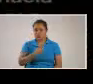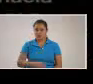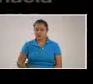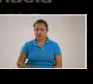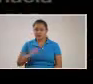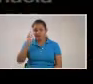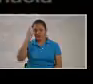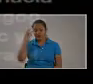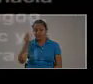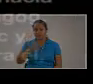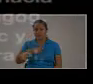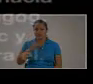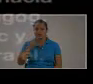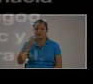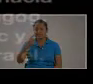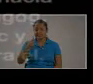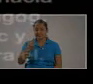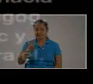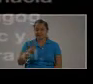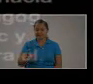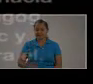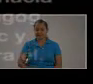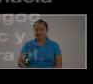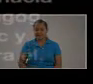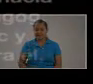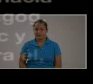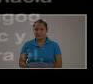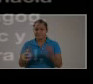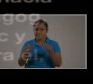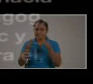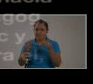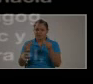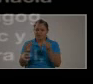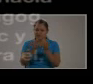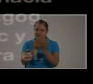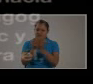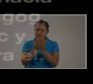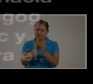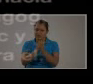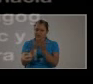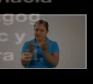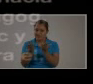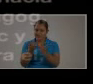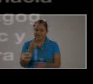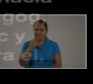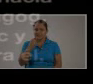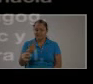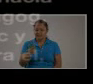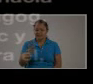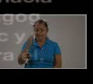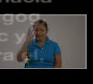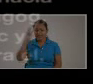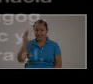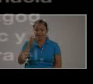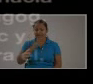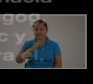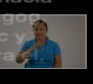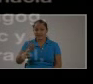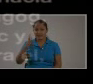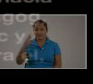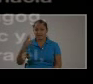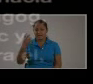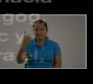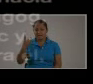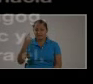que es lo que yo le decía, que muchos teólogos dicen claramente que se refiere a Rusia.